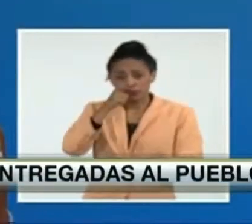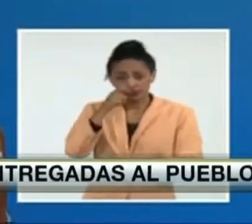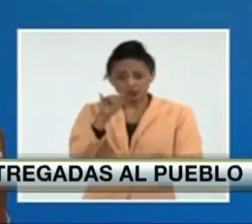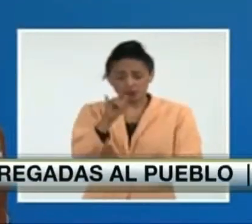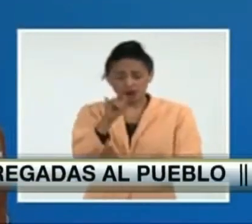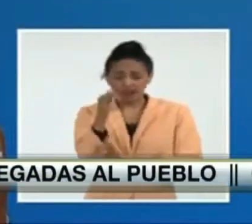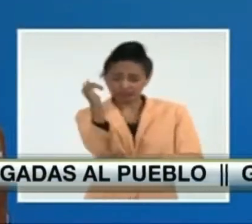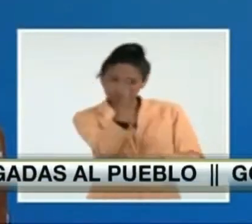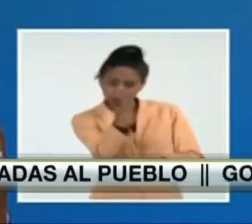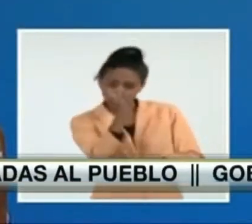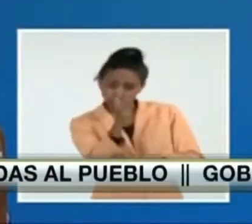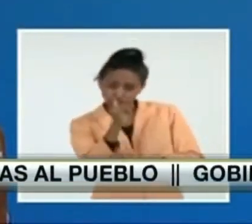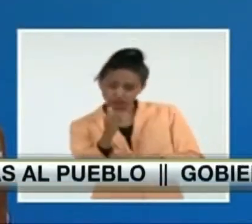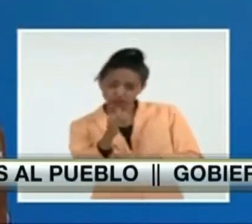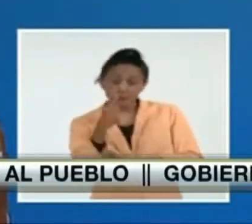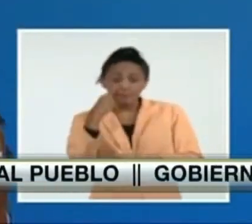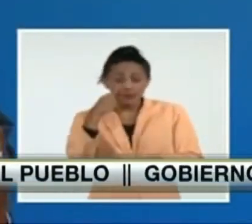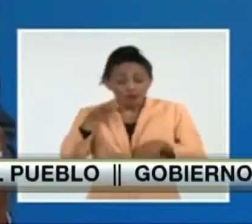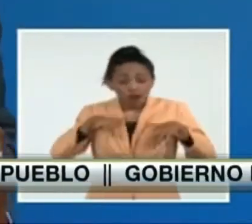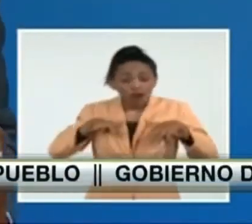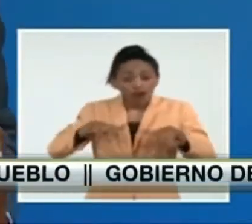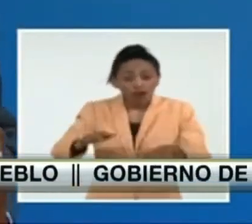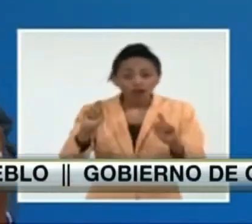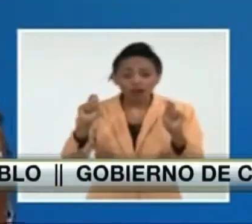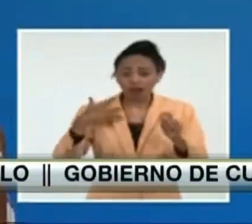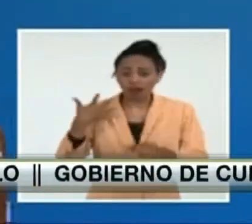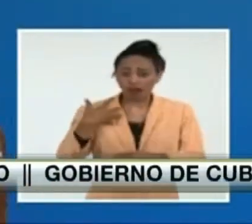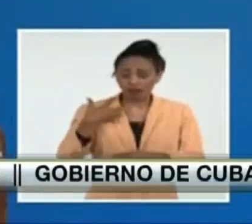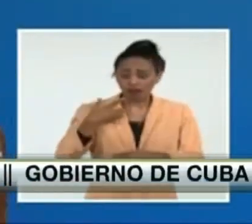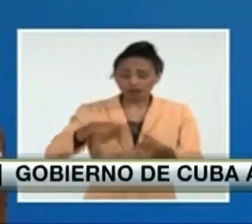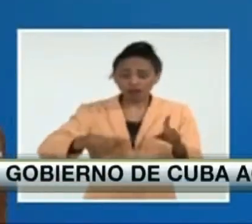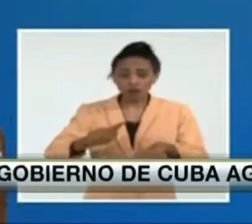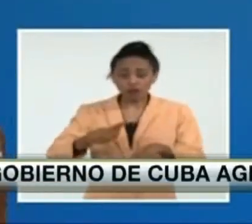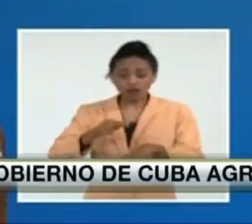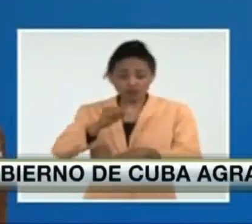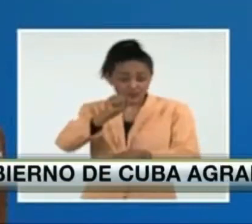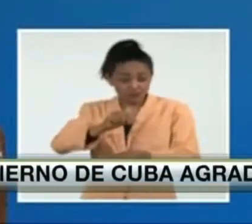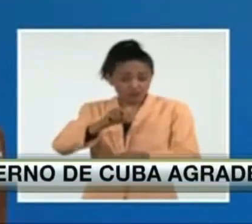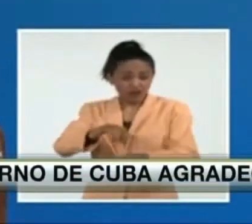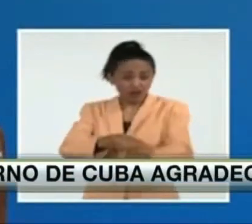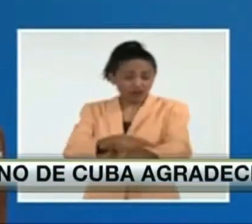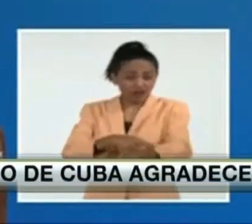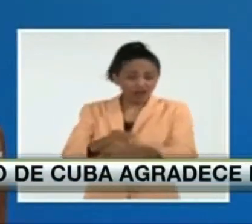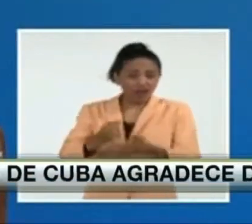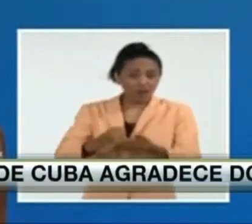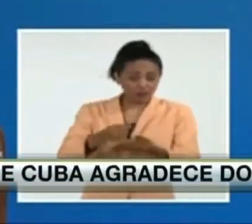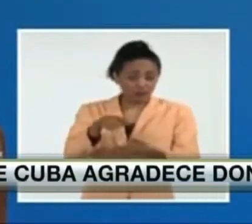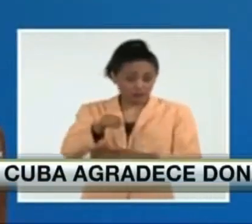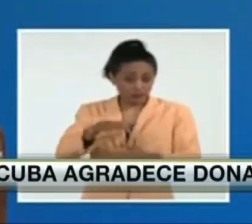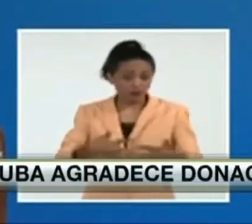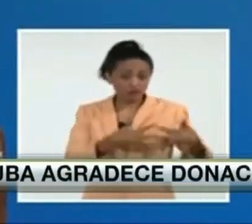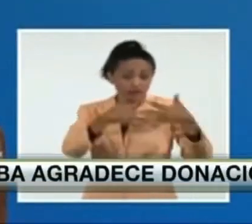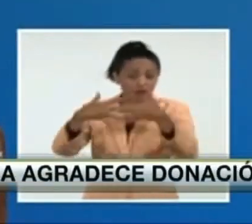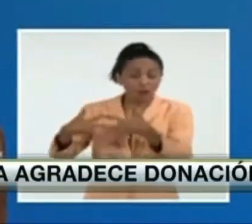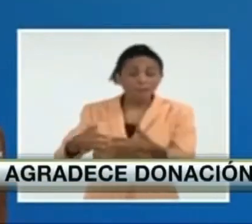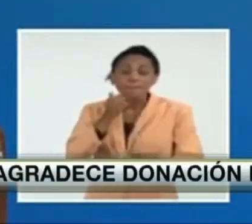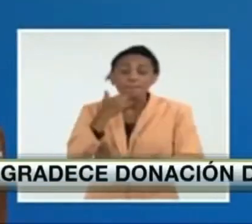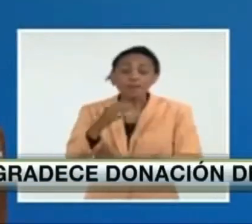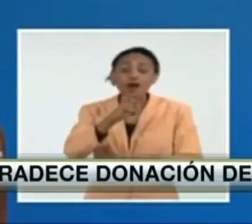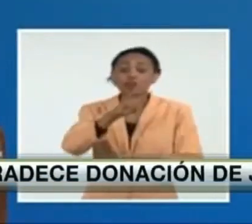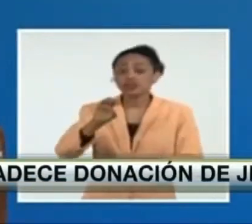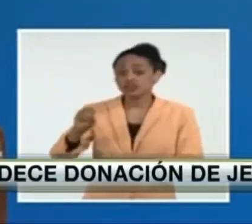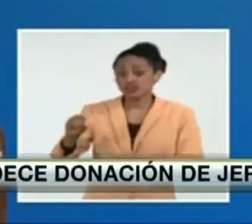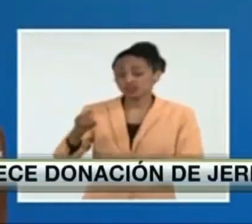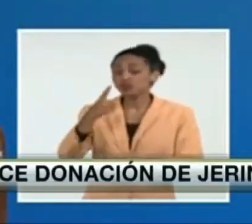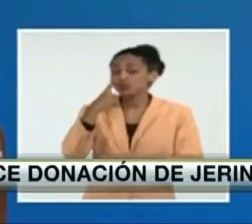manifestaciones raciales en los Estados Unidos, de ellos más de 300 bajo acciones de